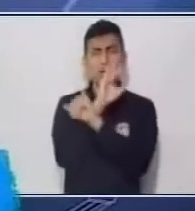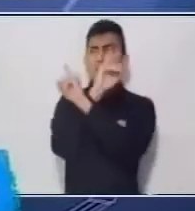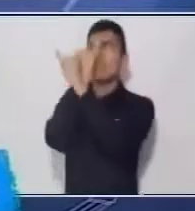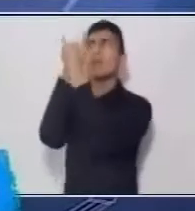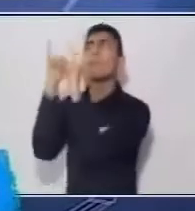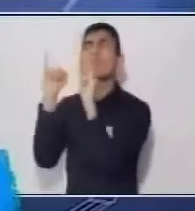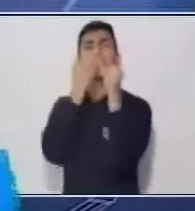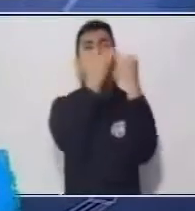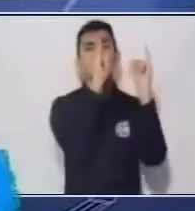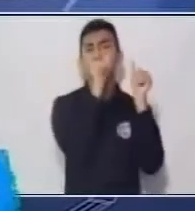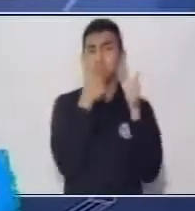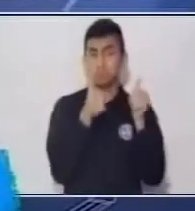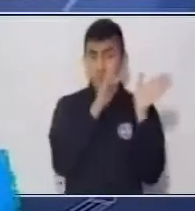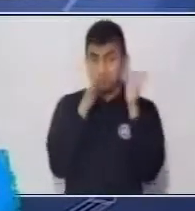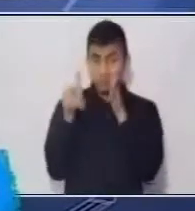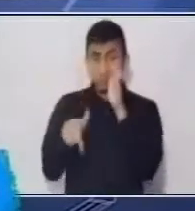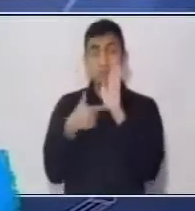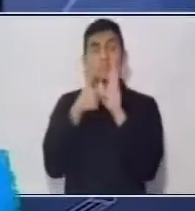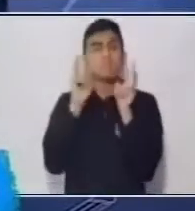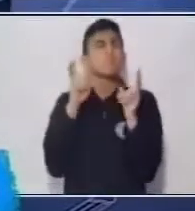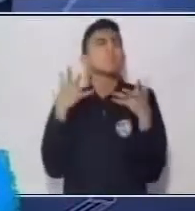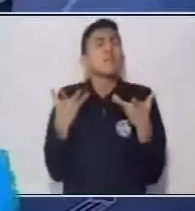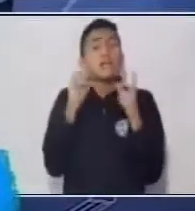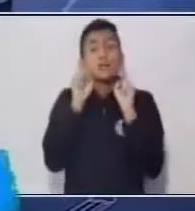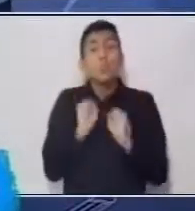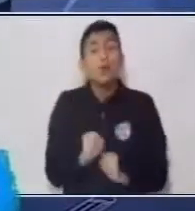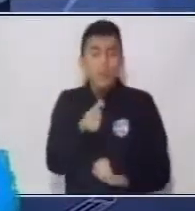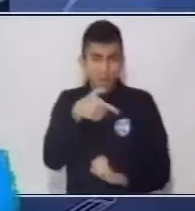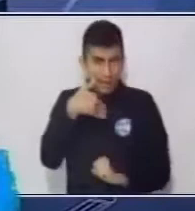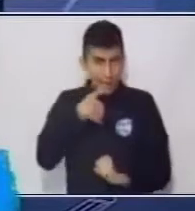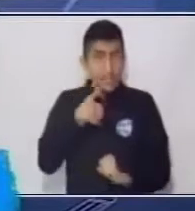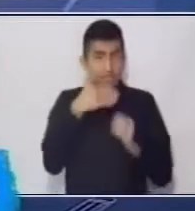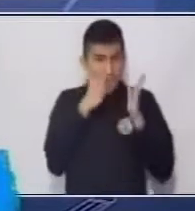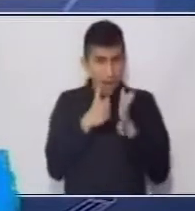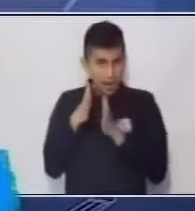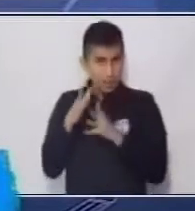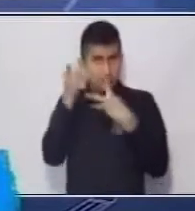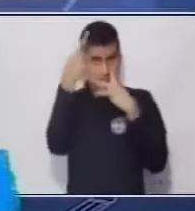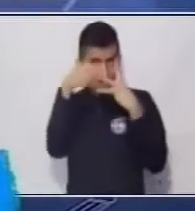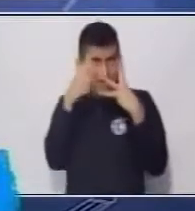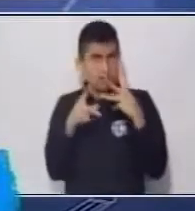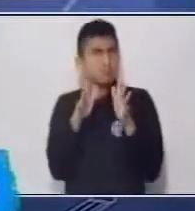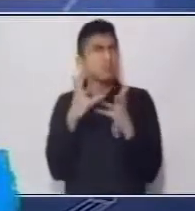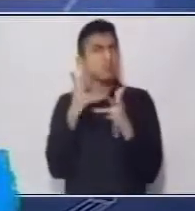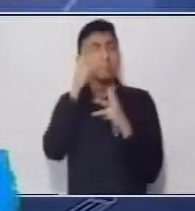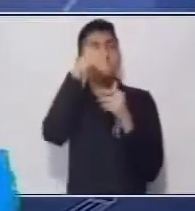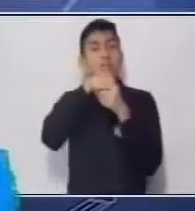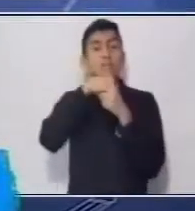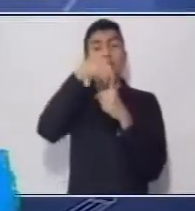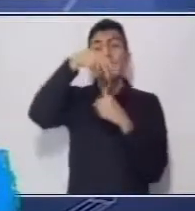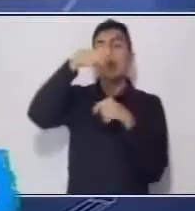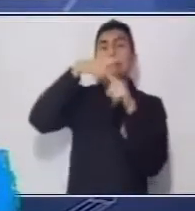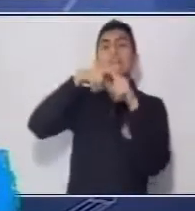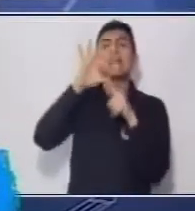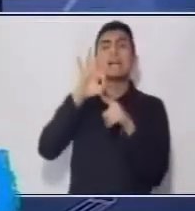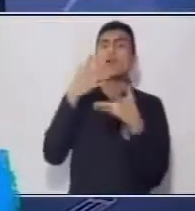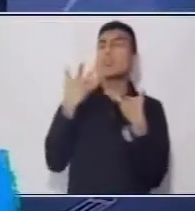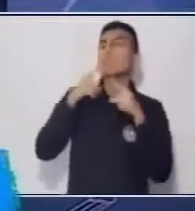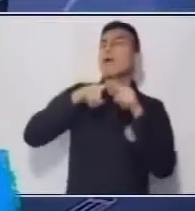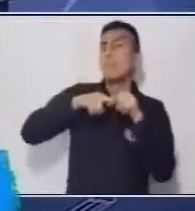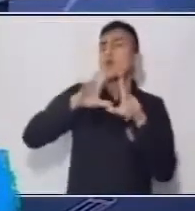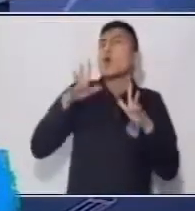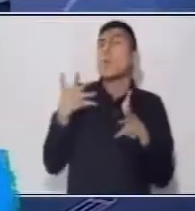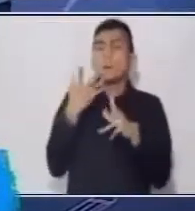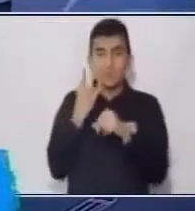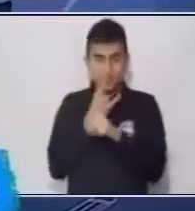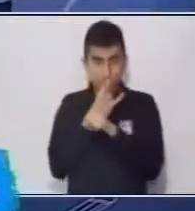independiente. Pero estas se clasifican en varias y es según el tipo de nexo que estemos utilizando.